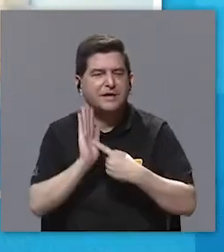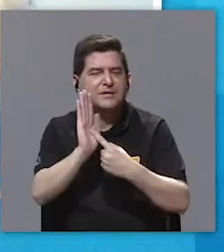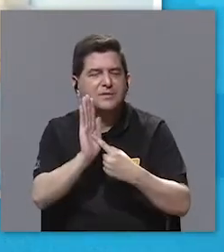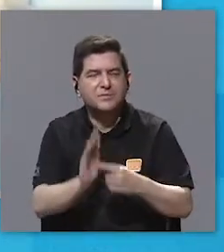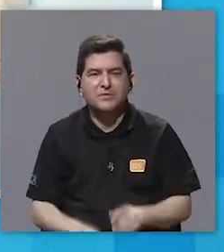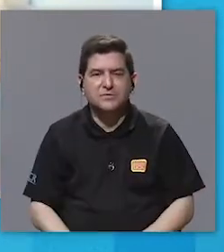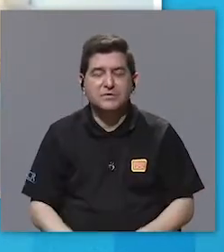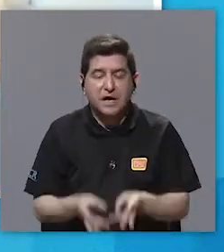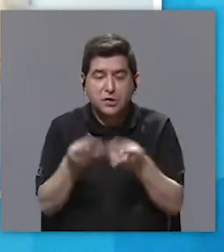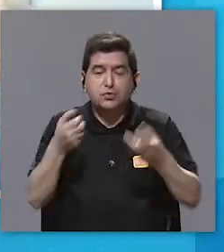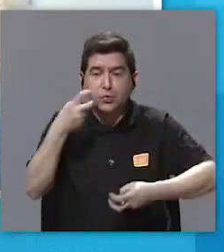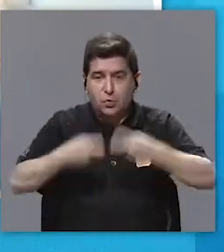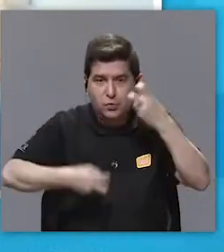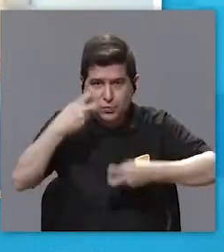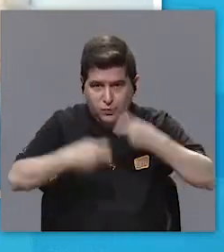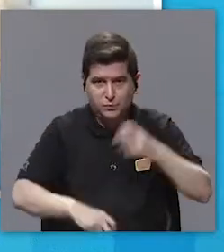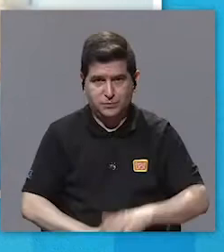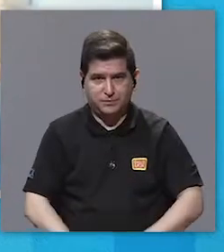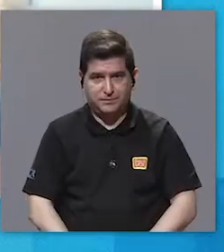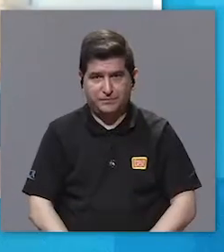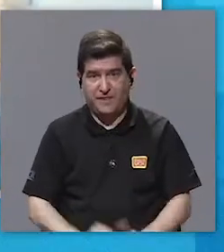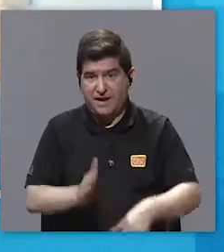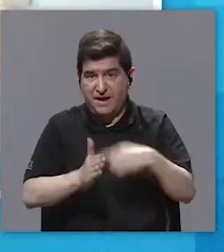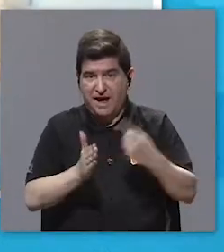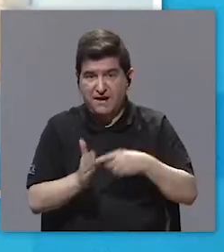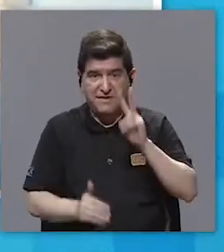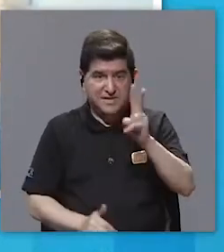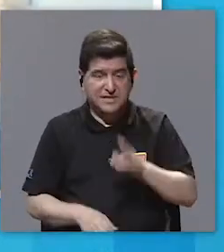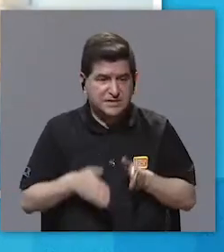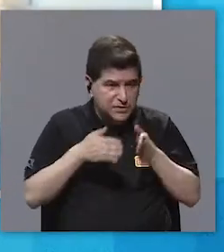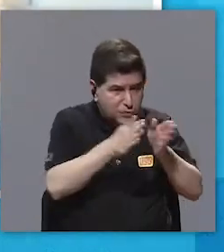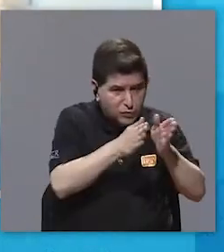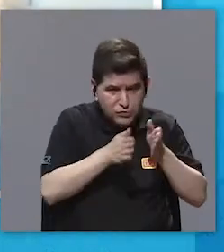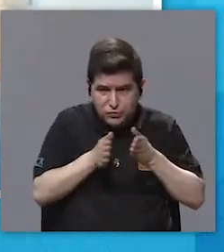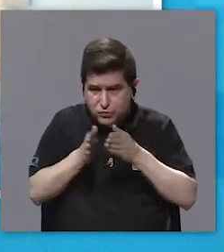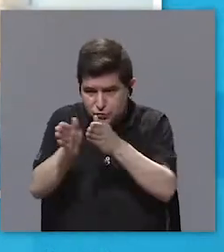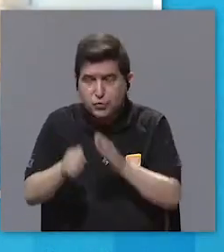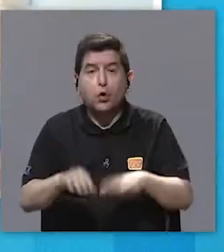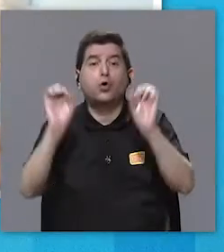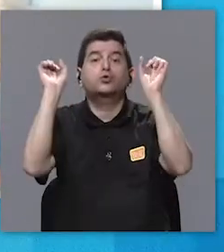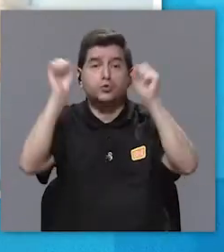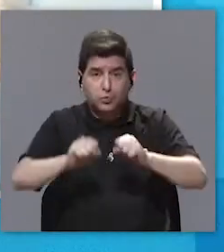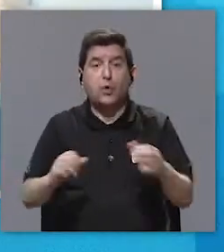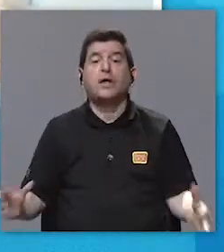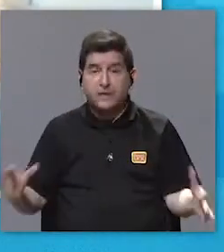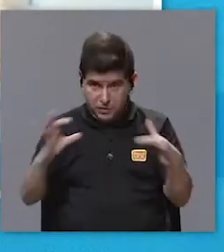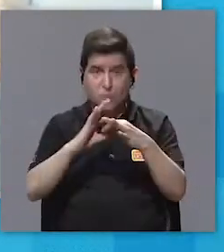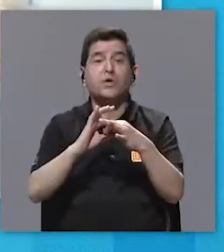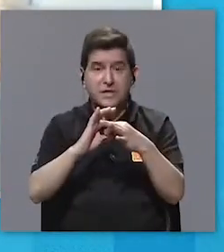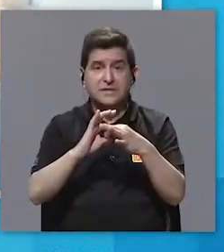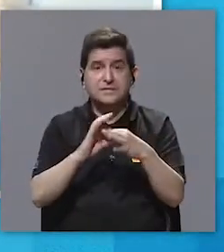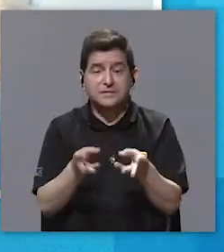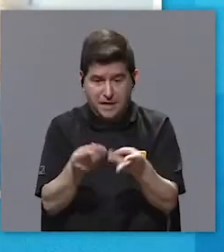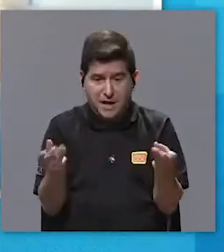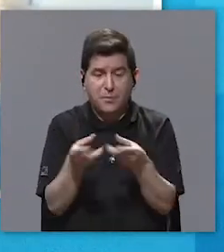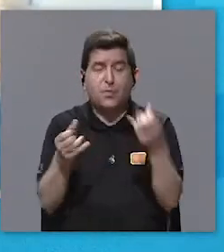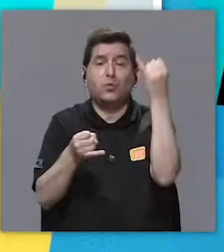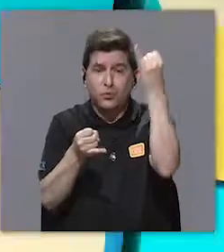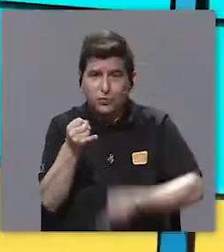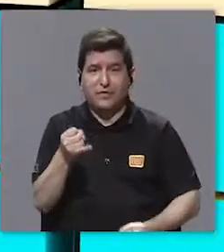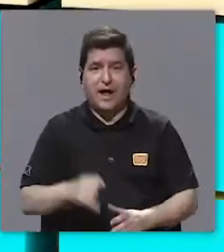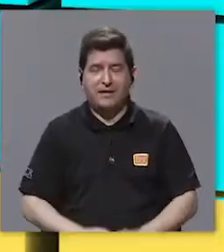más cómo resolver un problema entonces a veces las dos vertientes de ss se pueden unir en un producto verdad